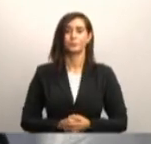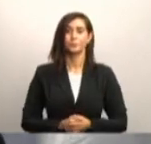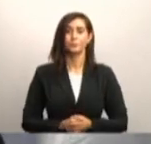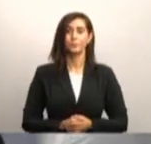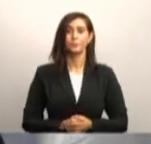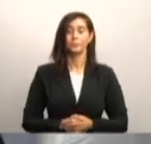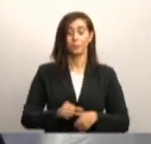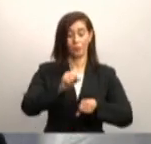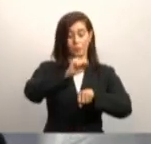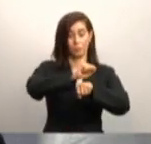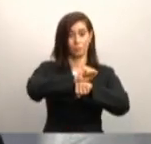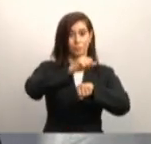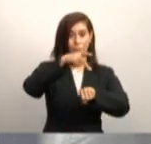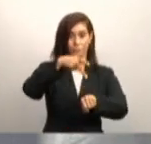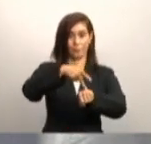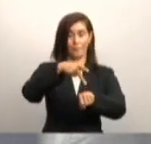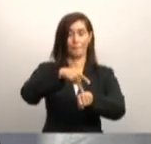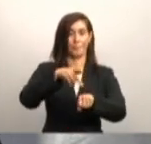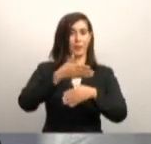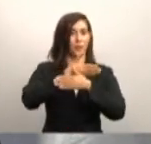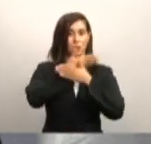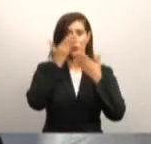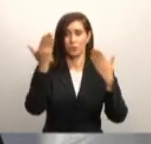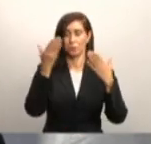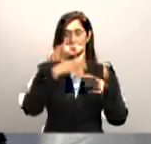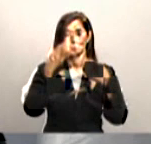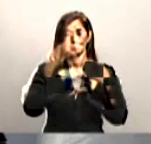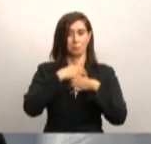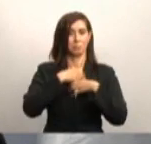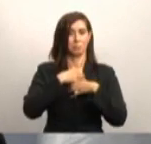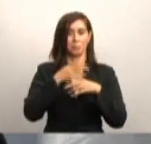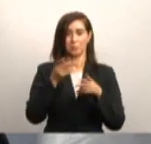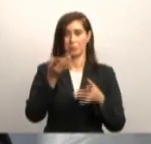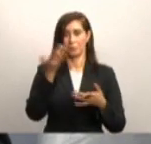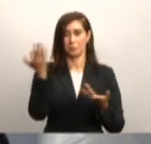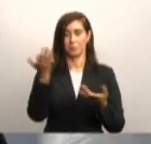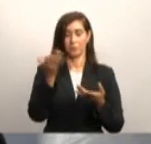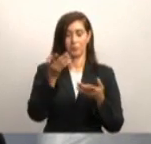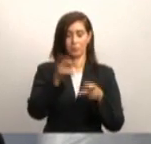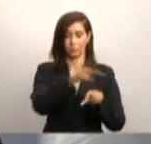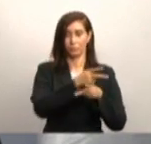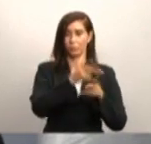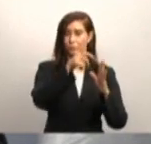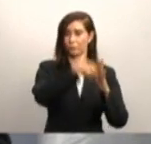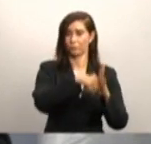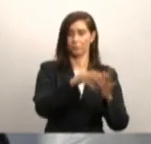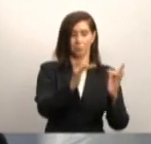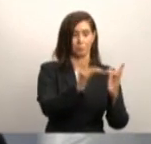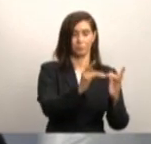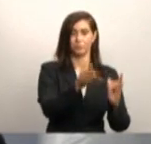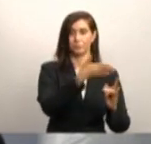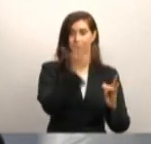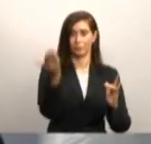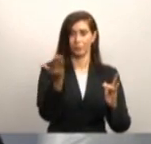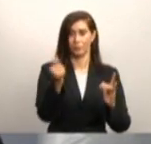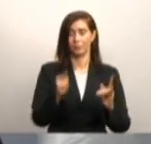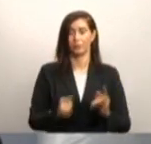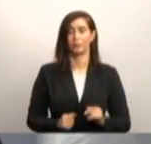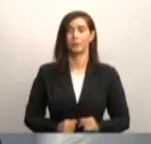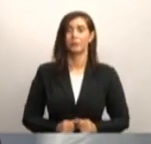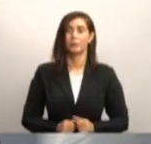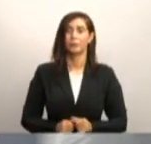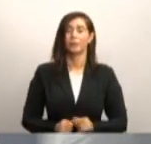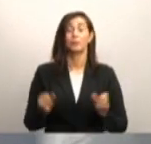En San Pedro de Macorís no hay personas ni en ventilación ni en UCI. Puedo